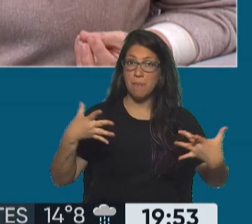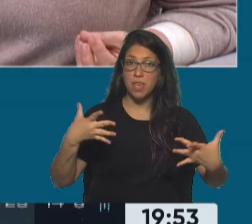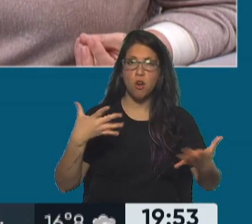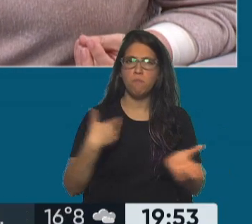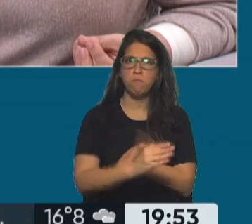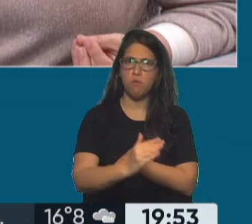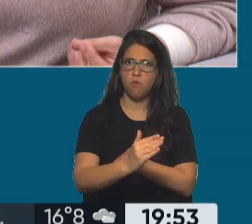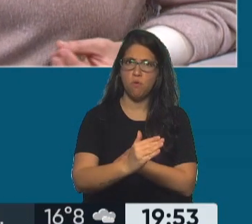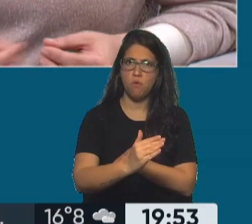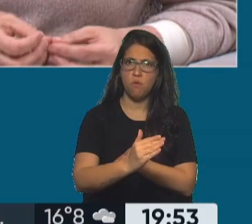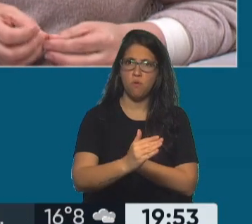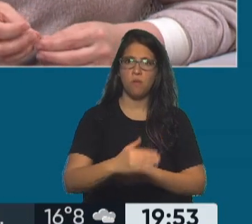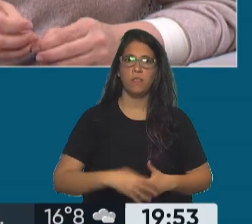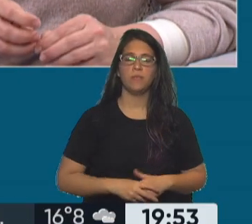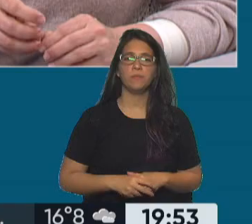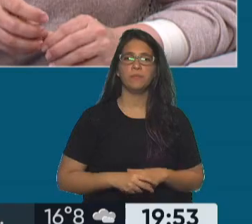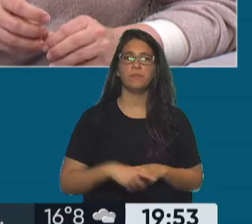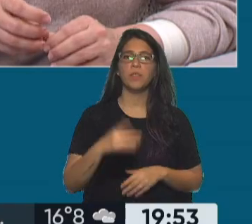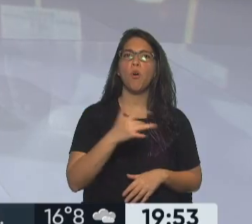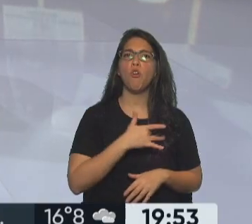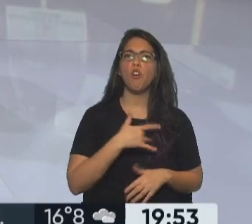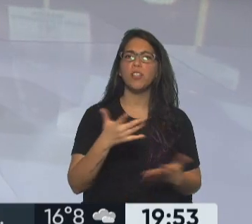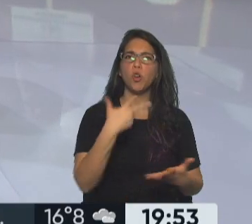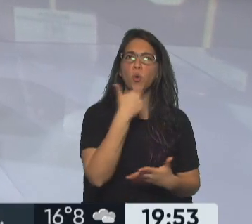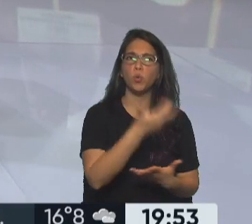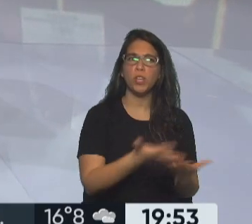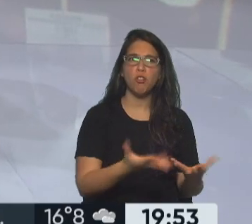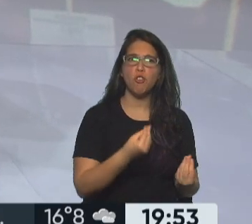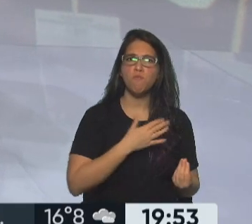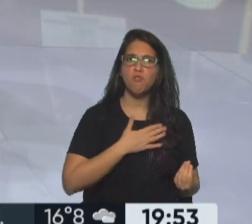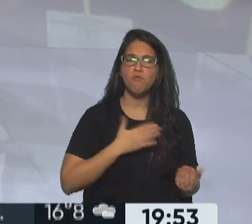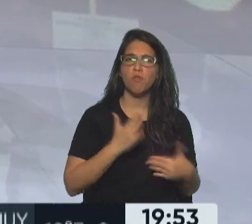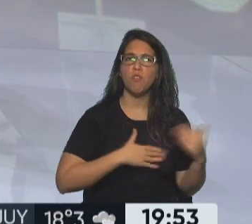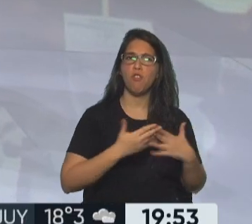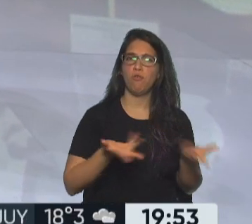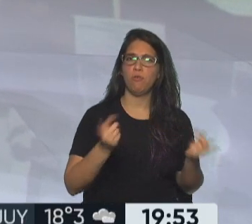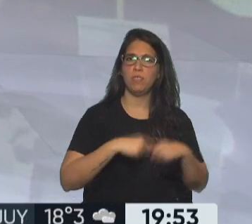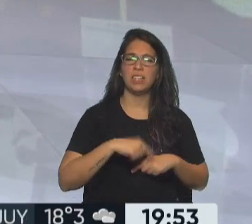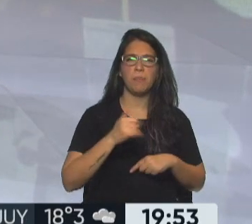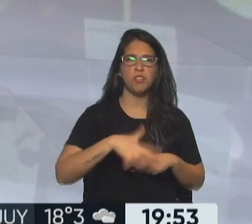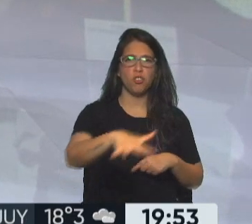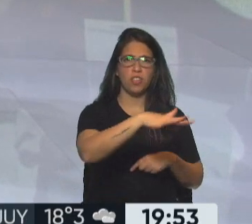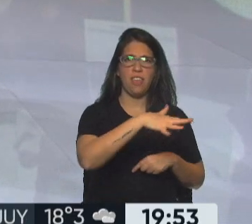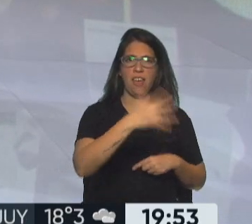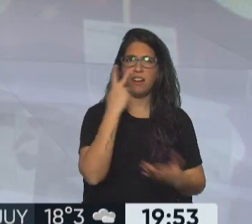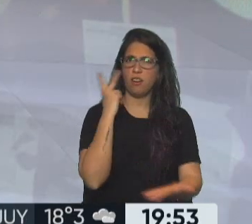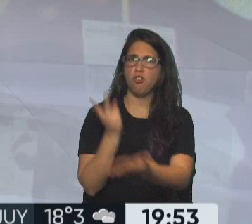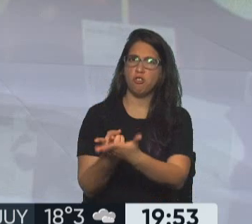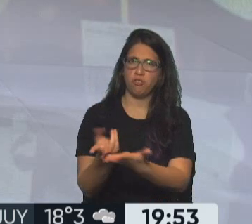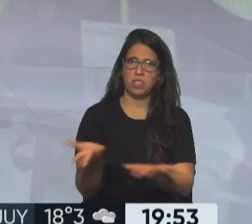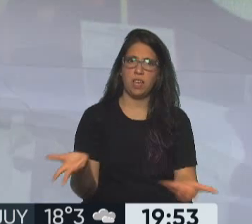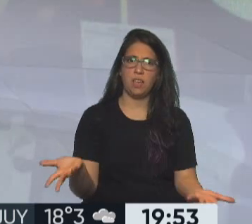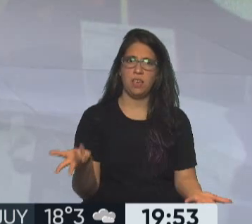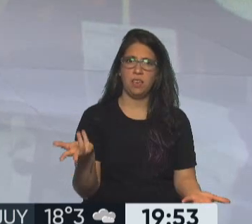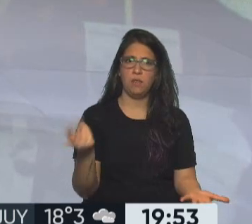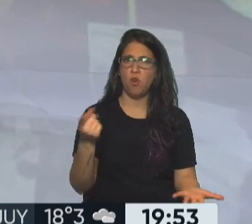mismo de una familia, ¿no? ¿Cómo recompensaste el corazón con tu hijo o tu hija? Sí, no, y también con una sociedad que también reconoce, ¿no? El Claro. valor de Vos no estar